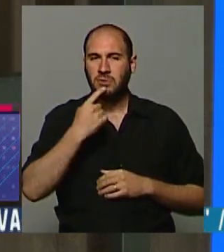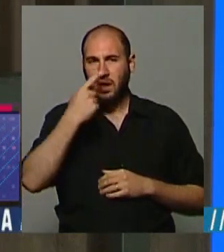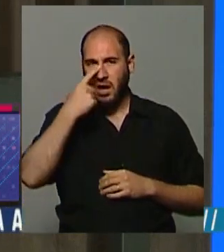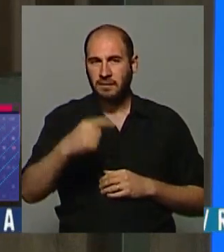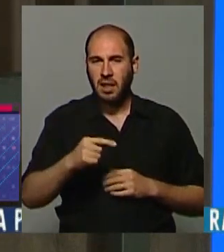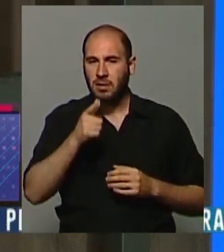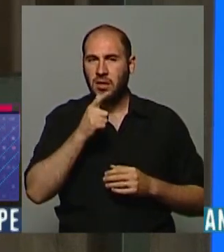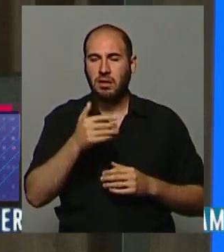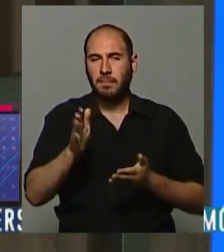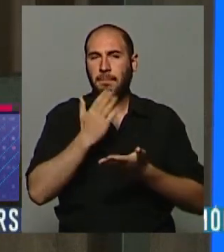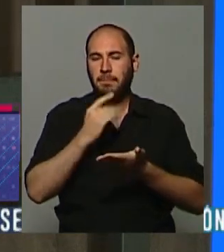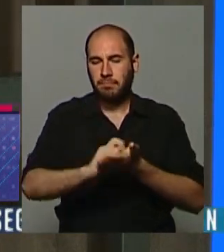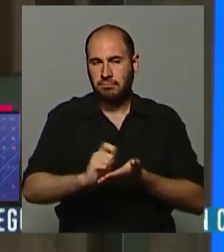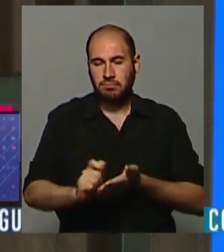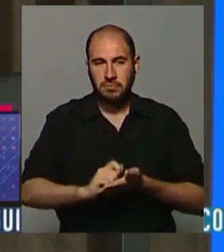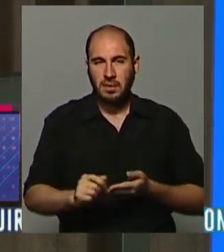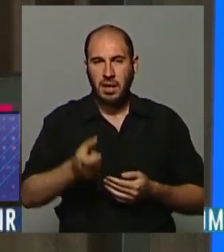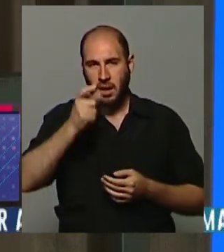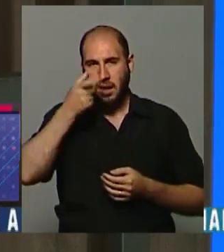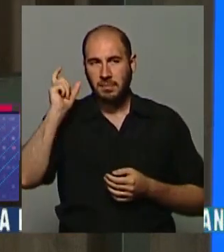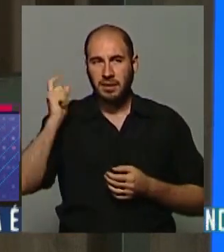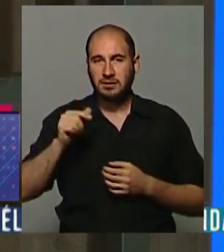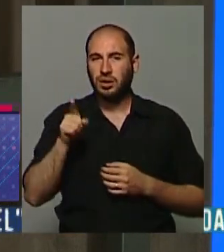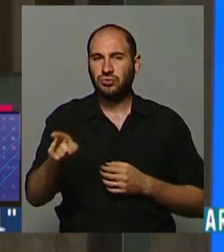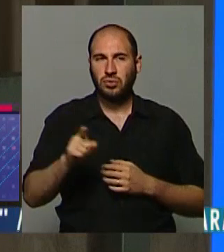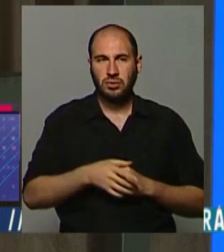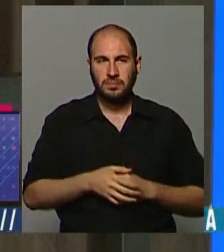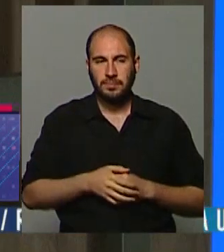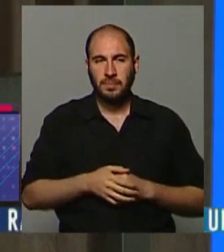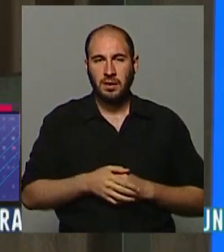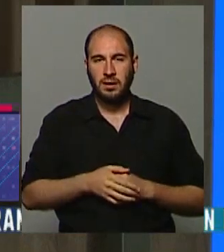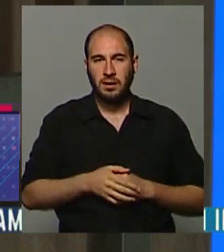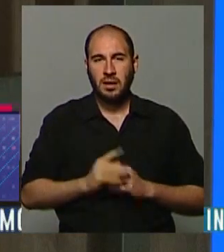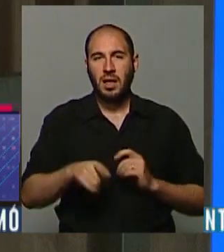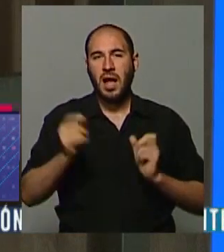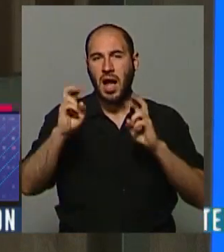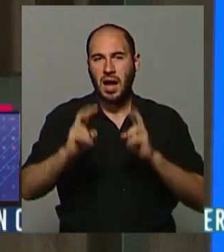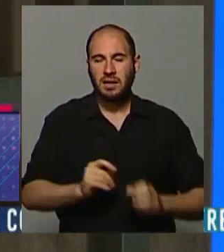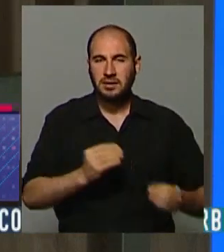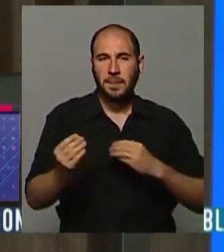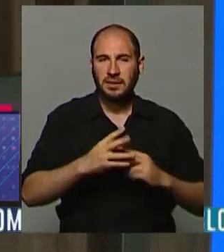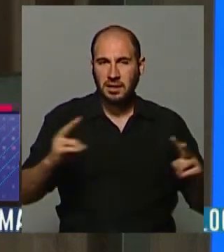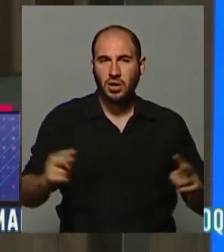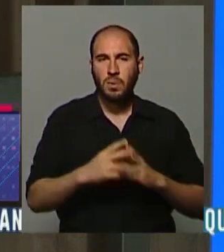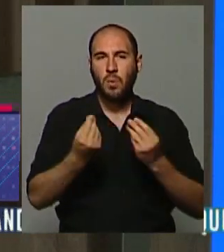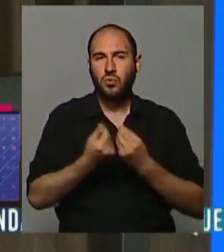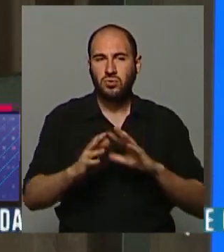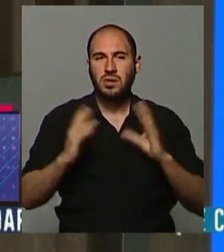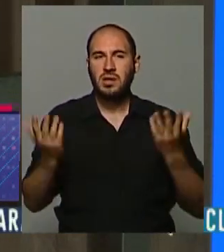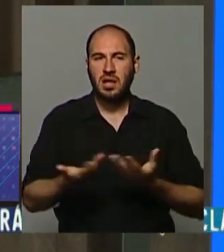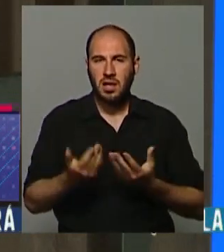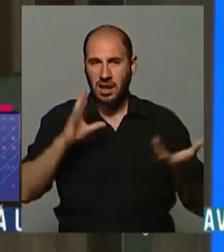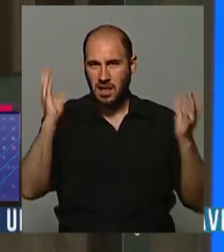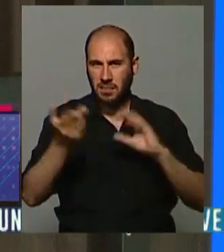llega a un documento. Y teniendo la experiencia, digo, tuya, ¿no?, de seguramente analizar lo que ha sucedido en varias cumbres climáticas, ¿se